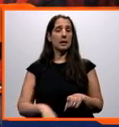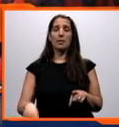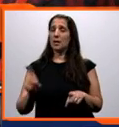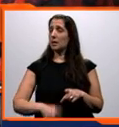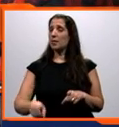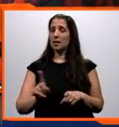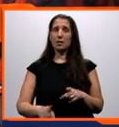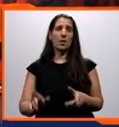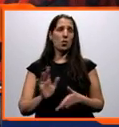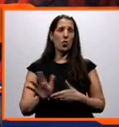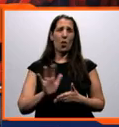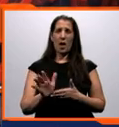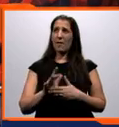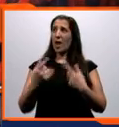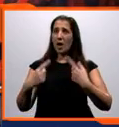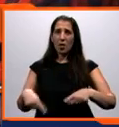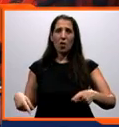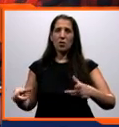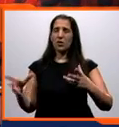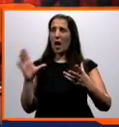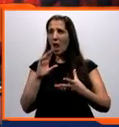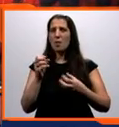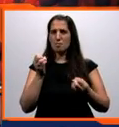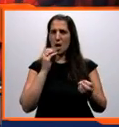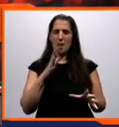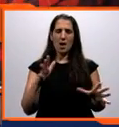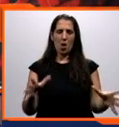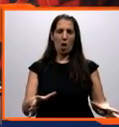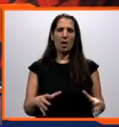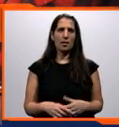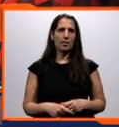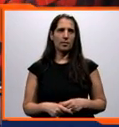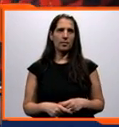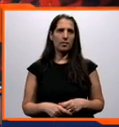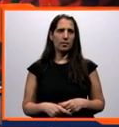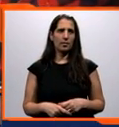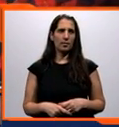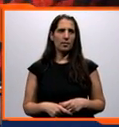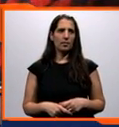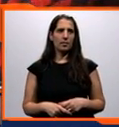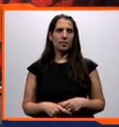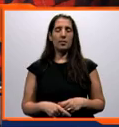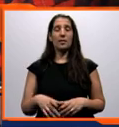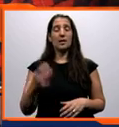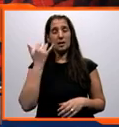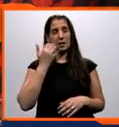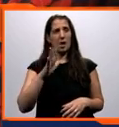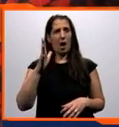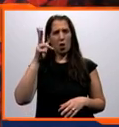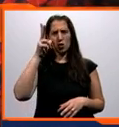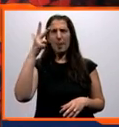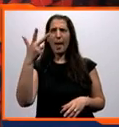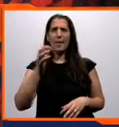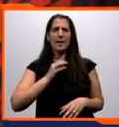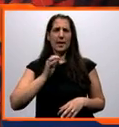incorporamos cosas para para mejorar para lo cual fue creada tiene 83